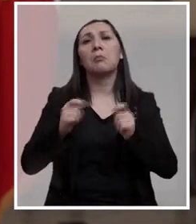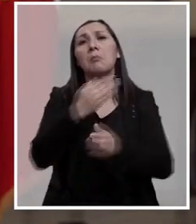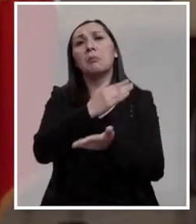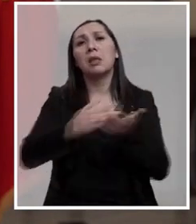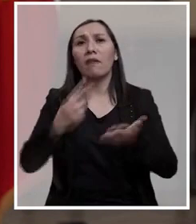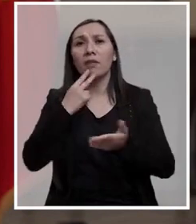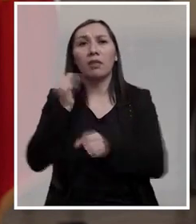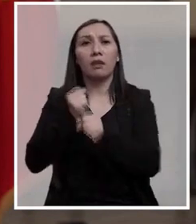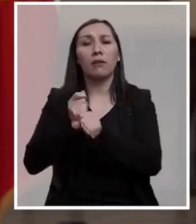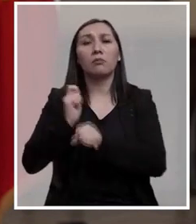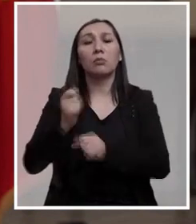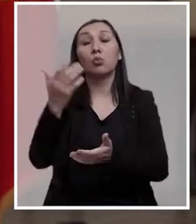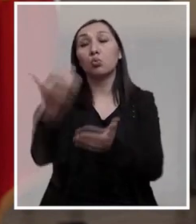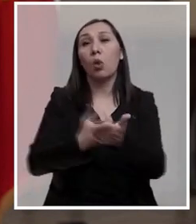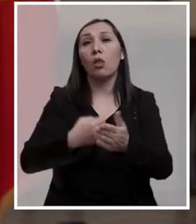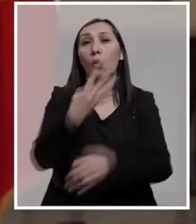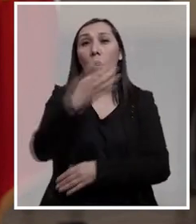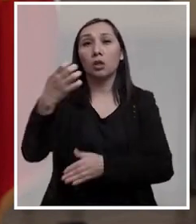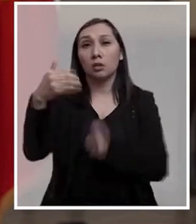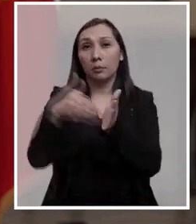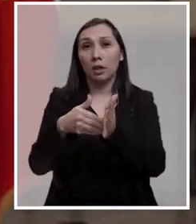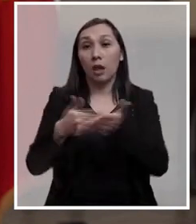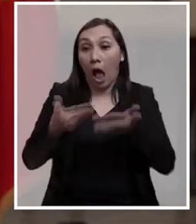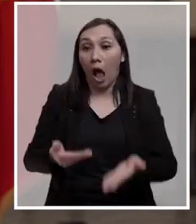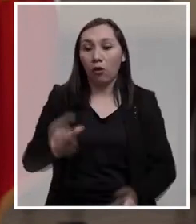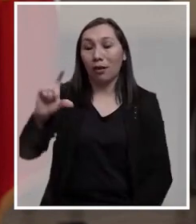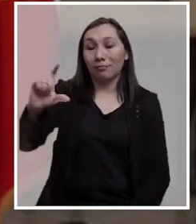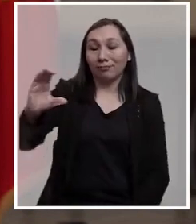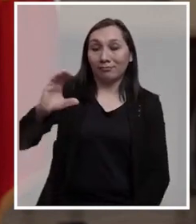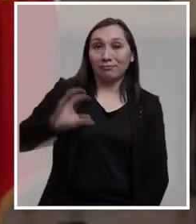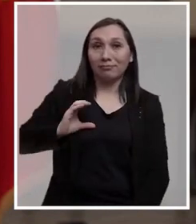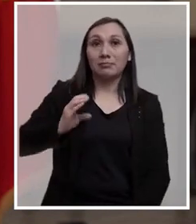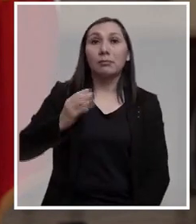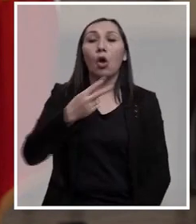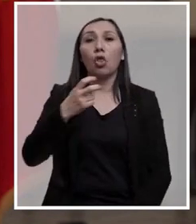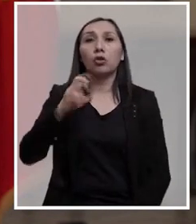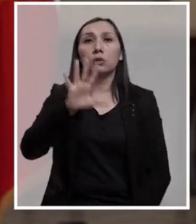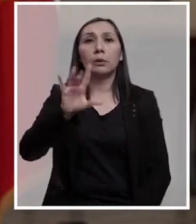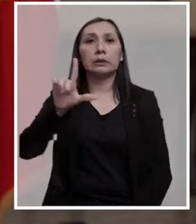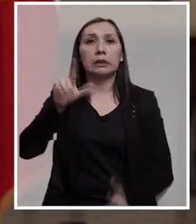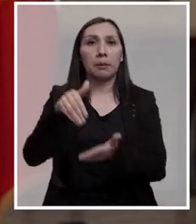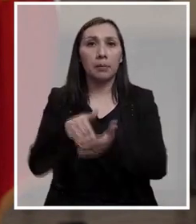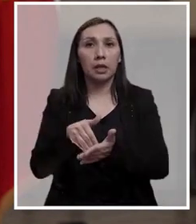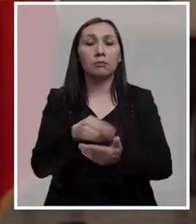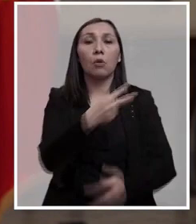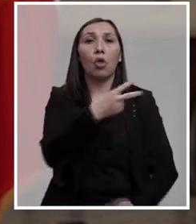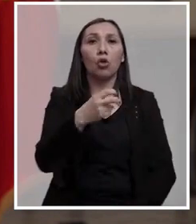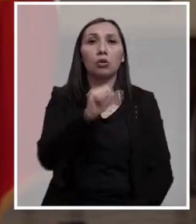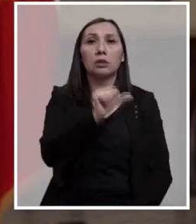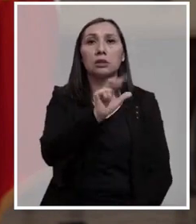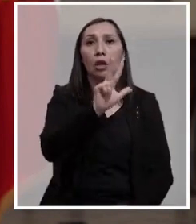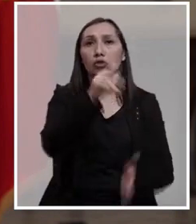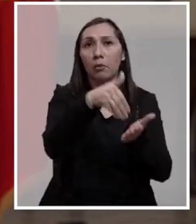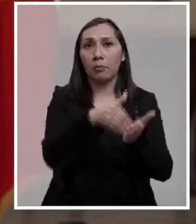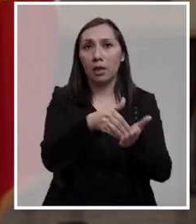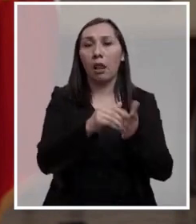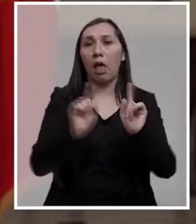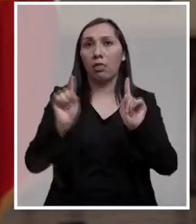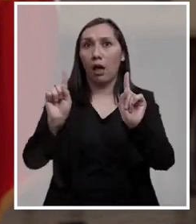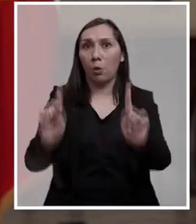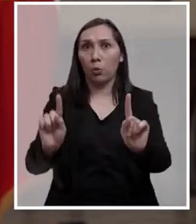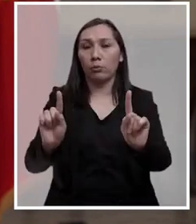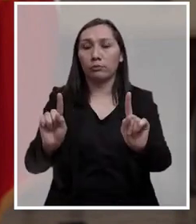laboral con un sueldo de 400 mil pesos hoy recibe una pensión de 257.000 y 268 mil pesos